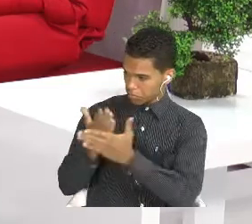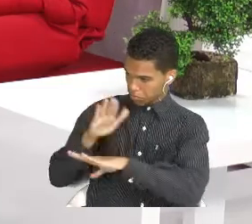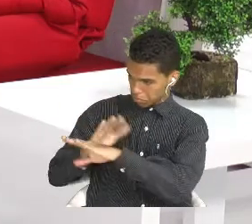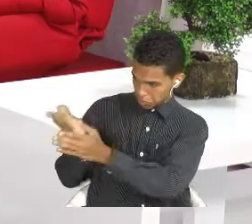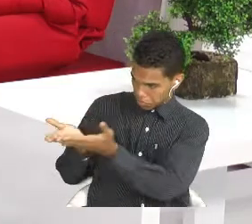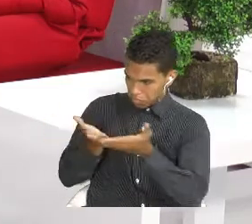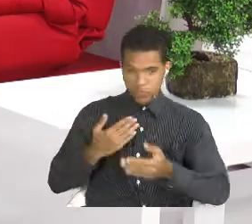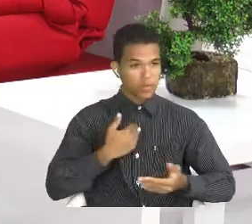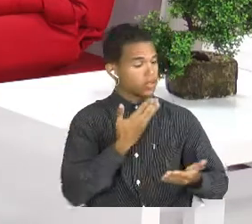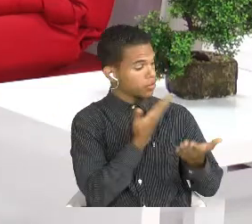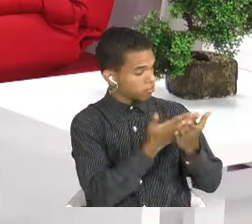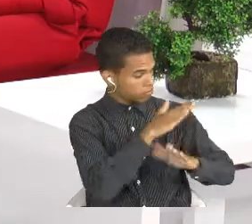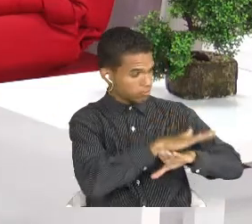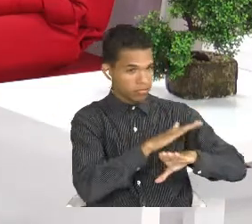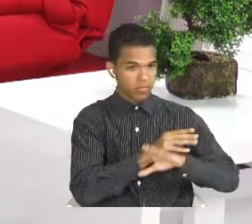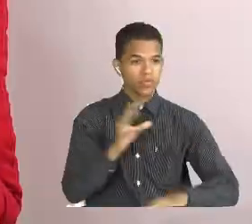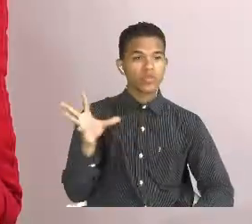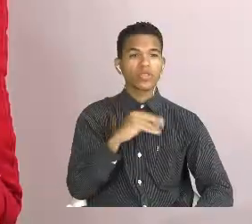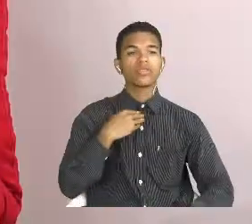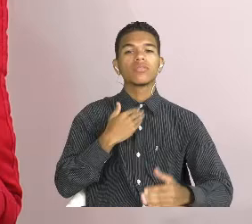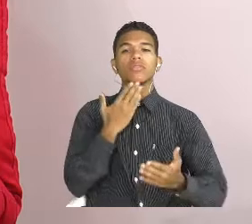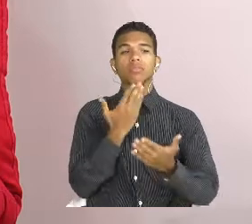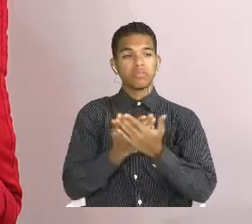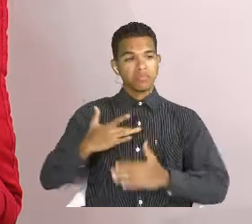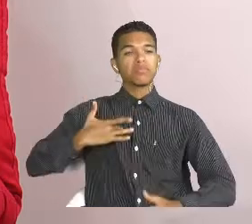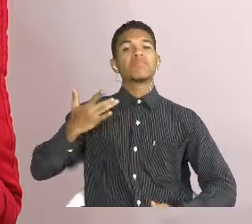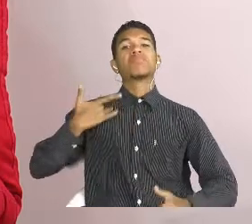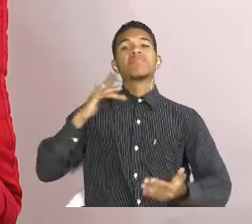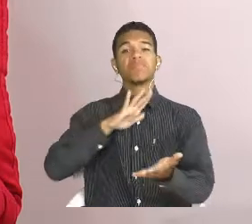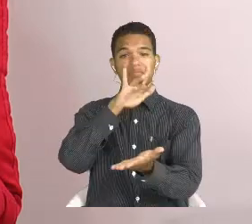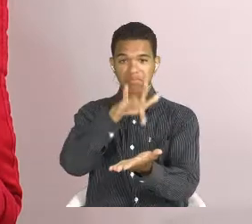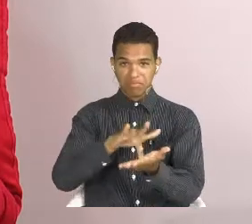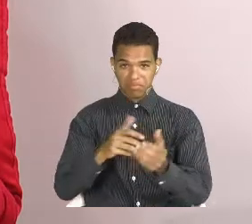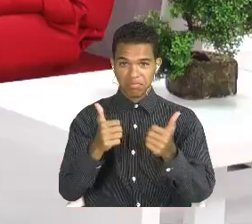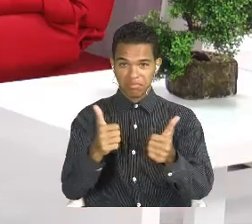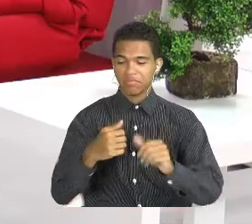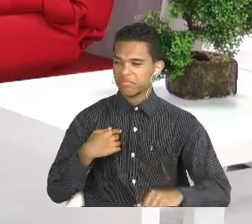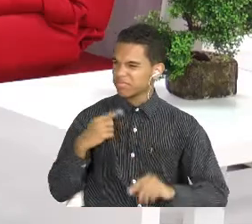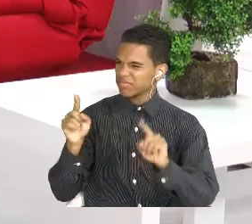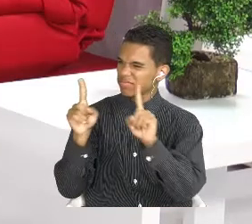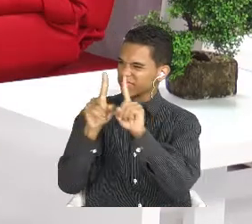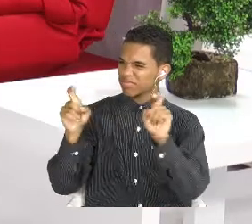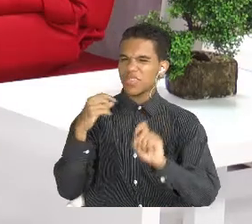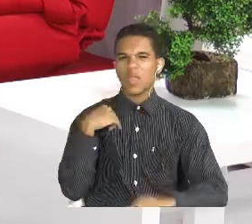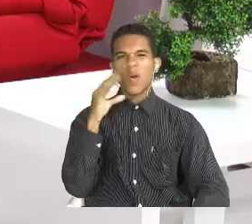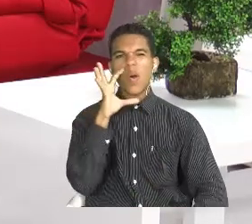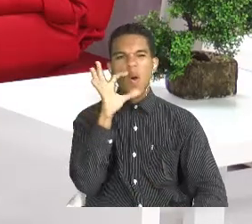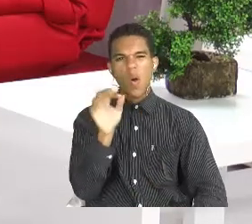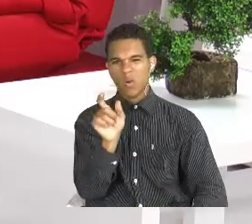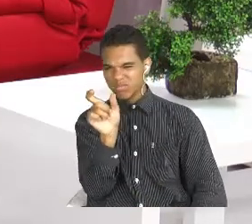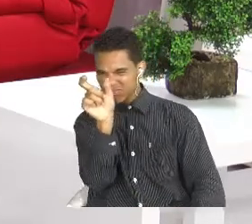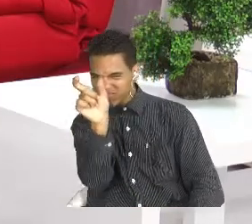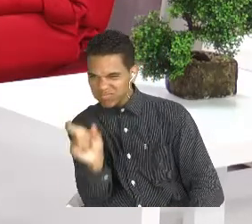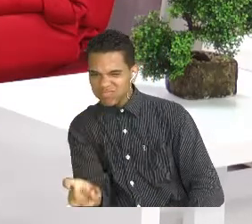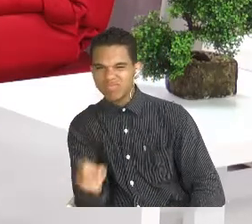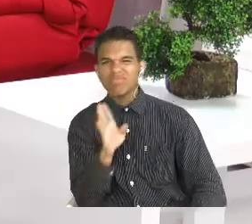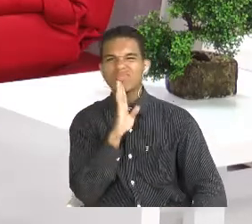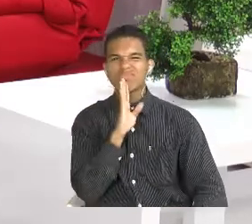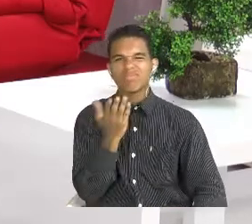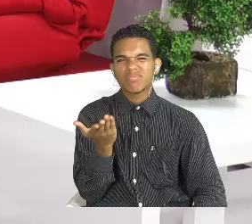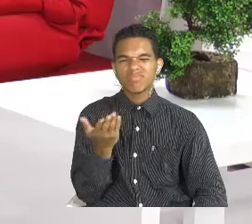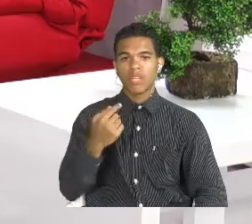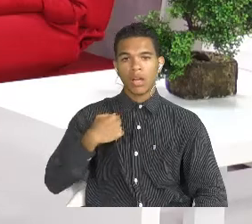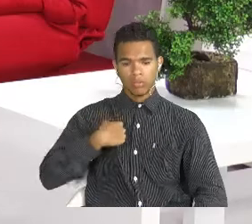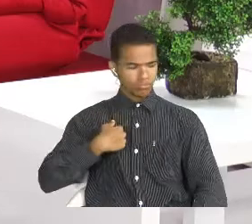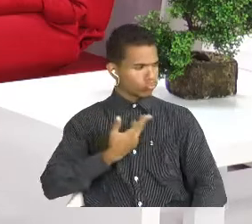todo el público. Un saludo y muy grato estar aquí en tu programa. Háblenos un poco sobre el doctor para que los conozca, para conocerlo un poco más. Ok, yo soy